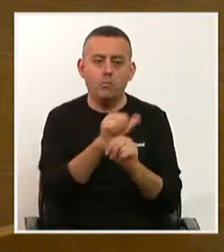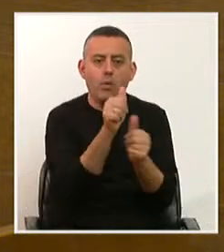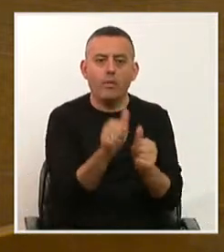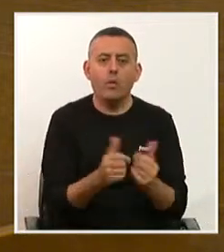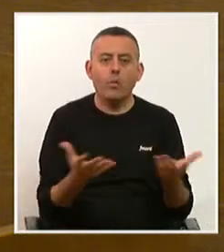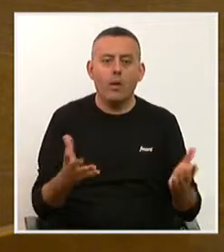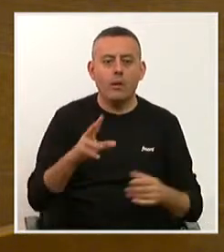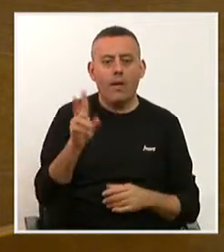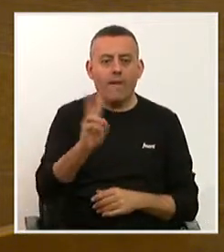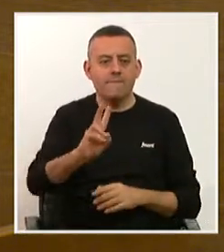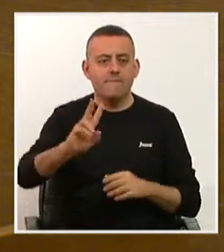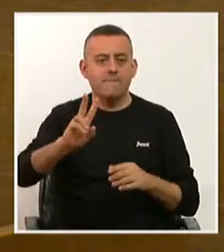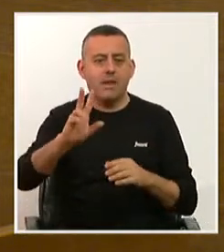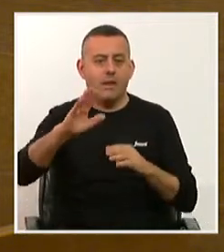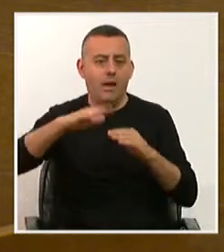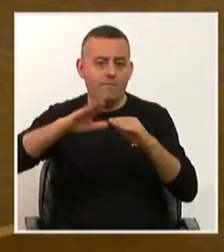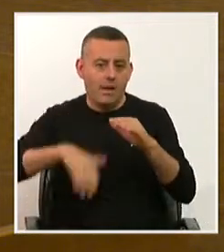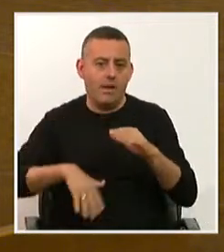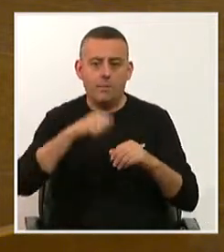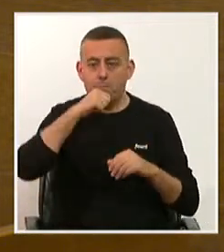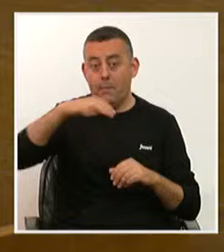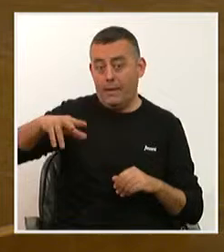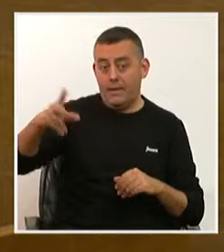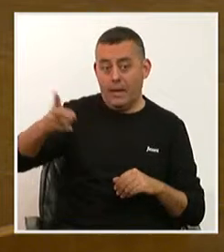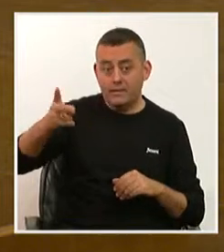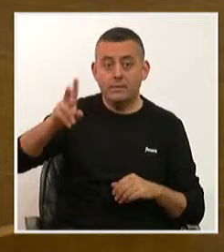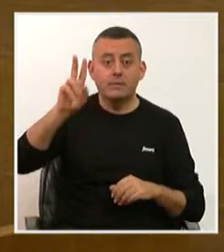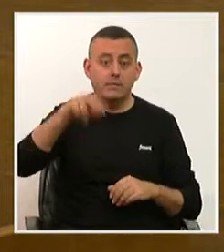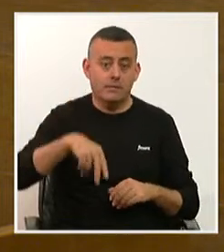laaj a Marines y en